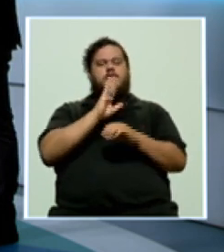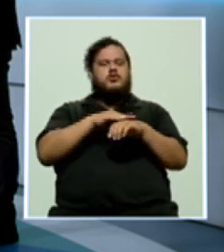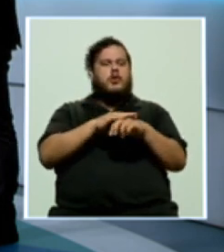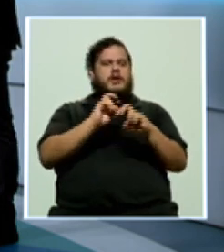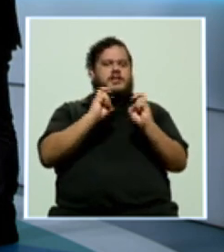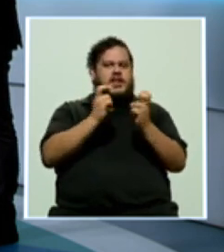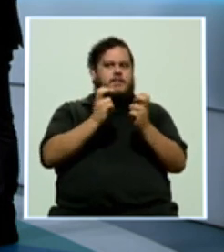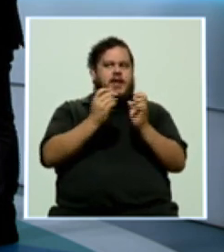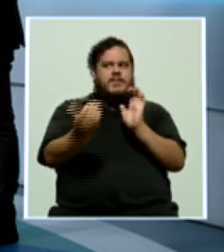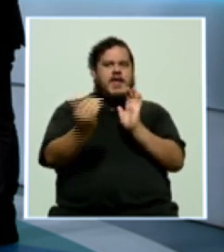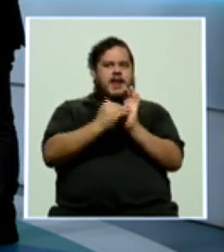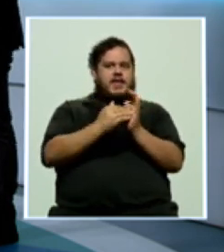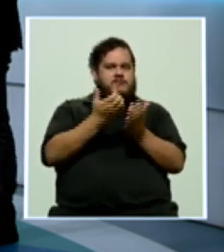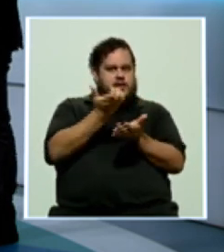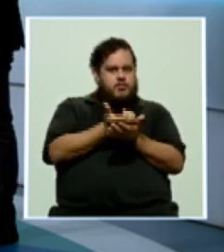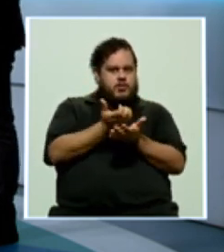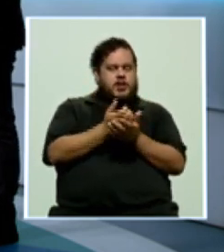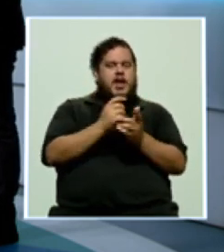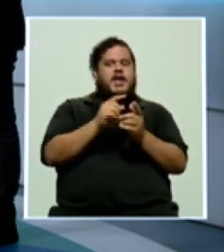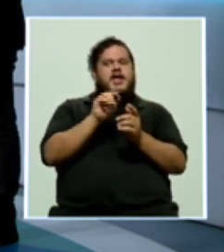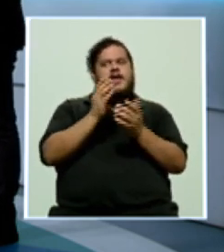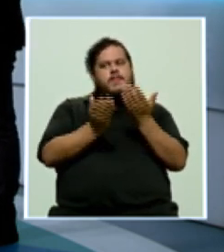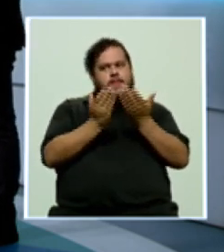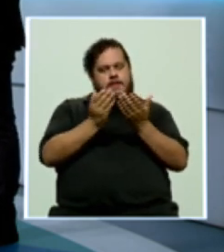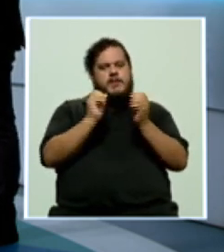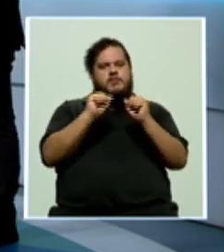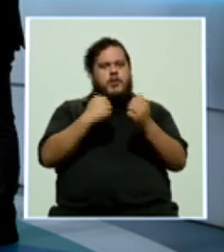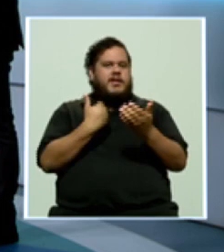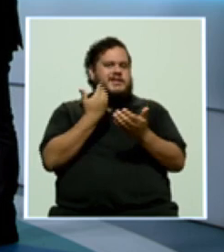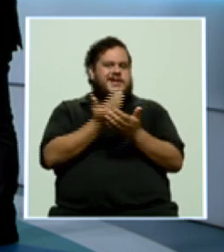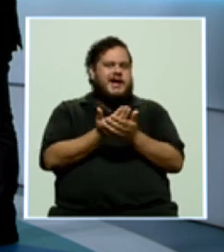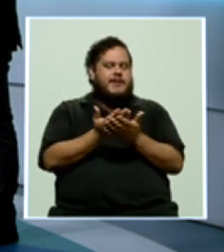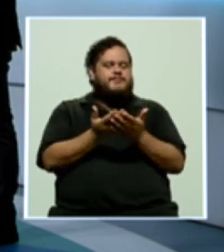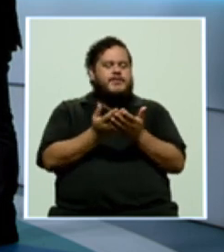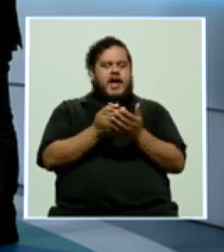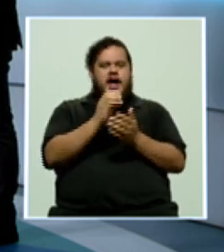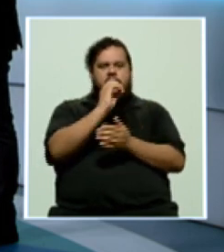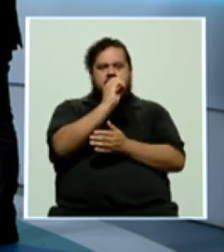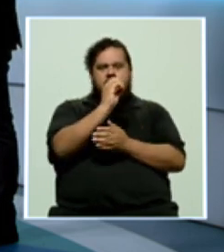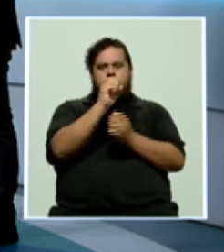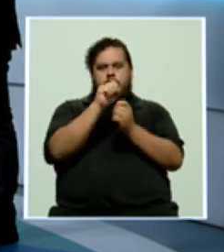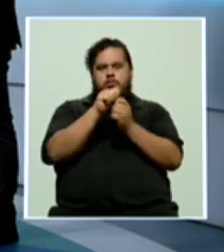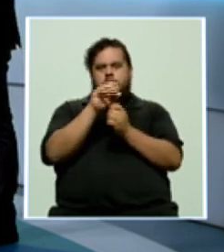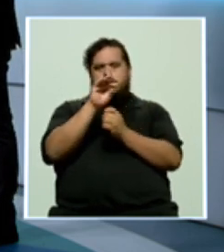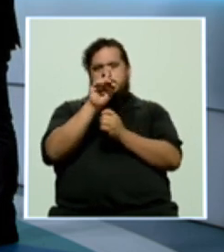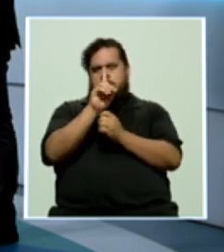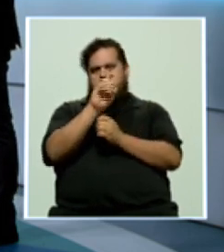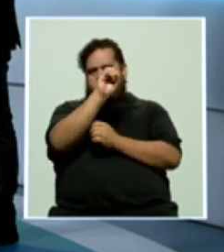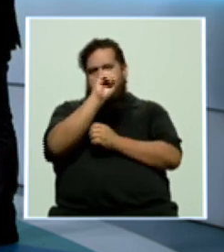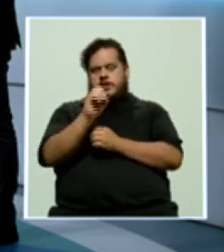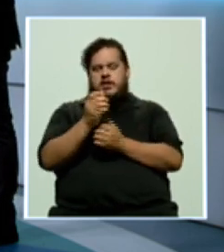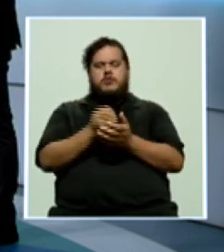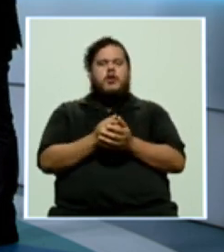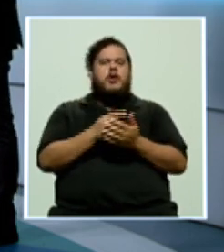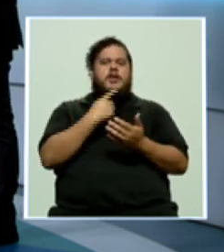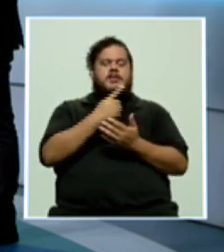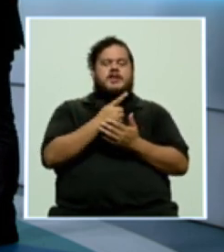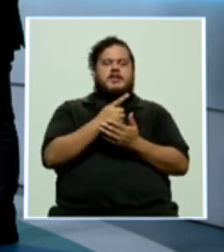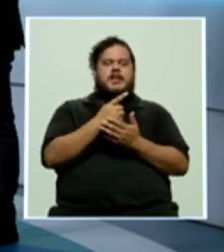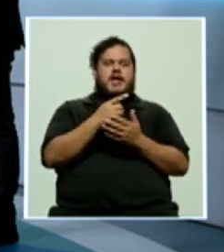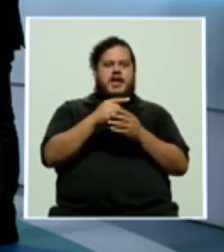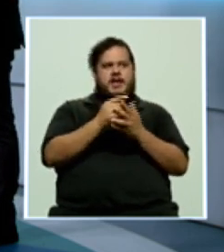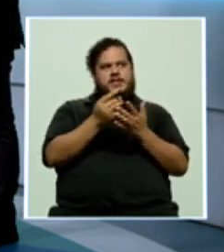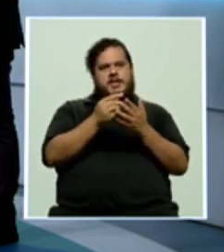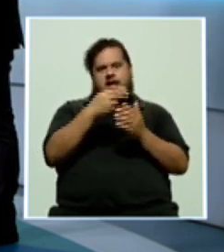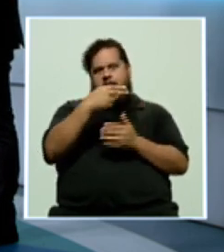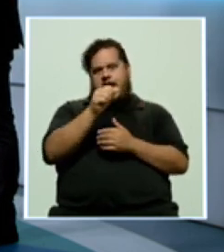las remuneraciones, que son las que podrían llegar a aproximadamente 0.81% según los datos de Hacienda. Sin embargo,